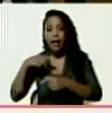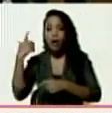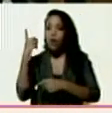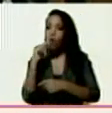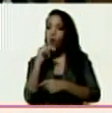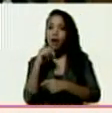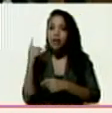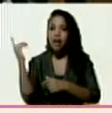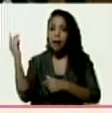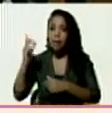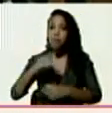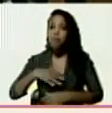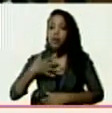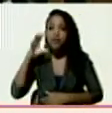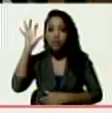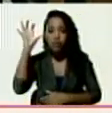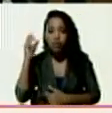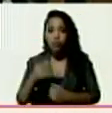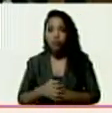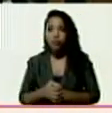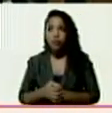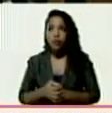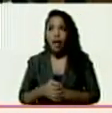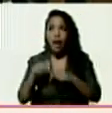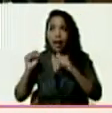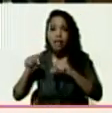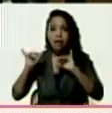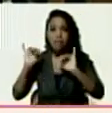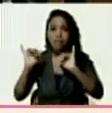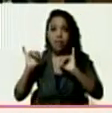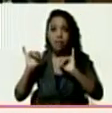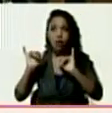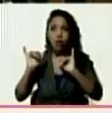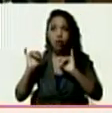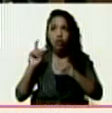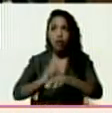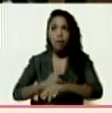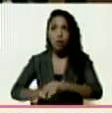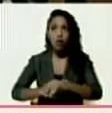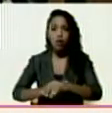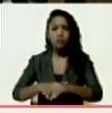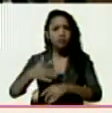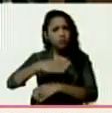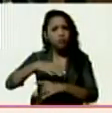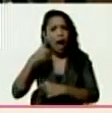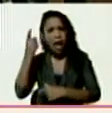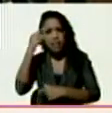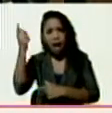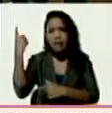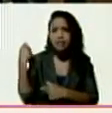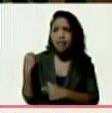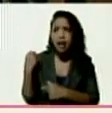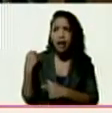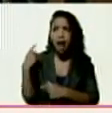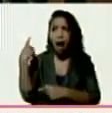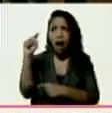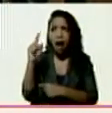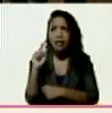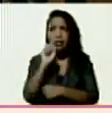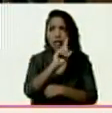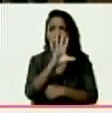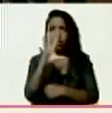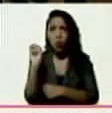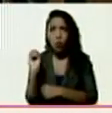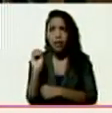de tener el quórum reglamentario en este mismo hemiciclo, donde el día de ayer, contando con